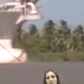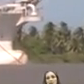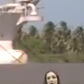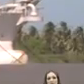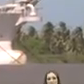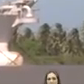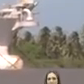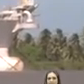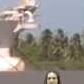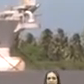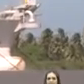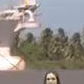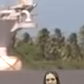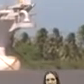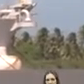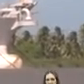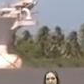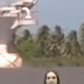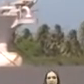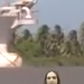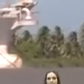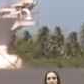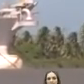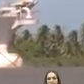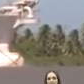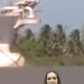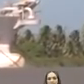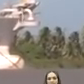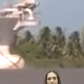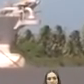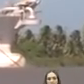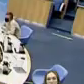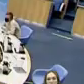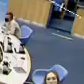RTVC Noticias, conectados 24/7.